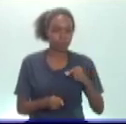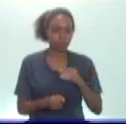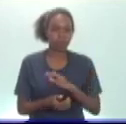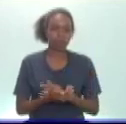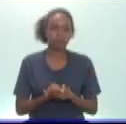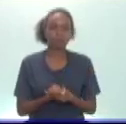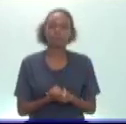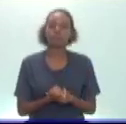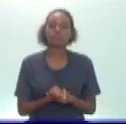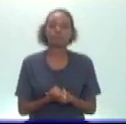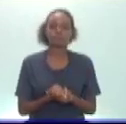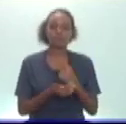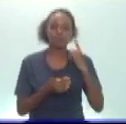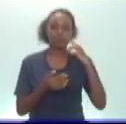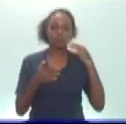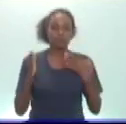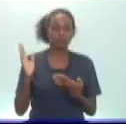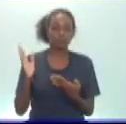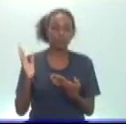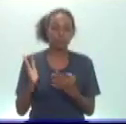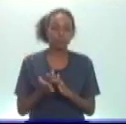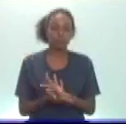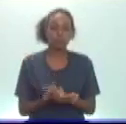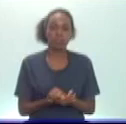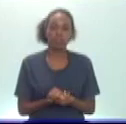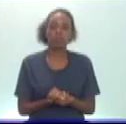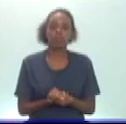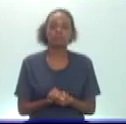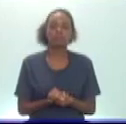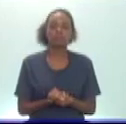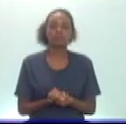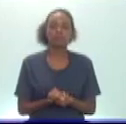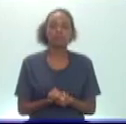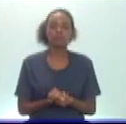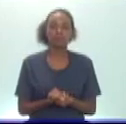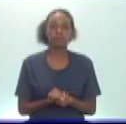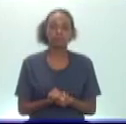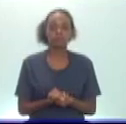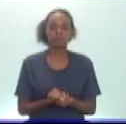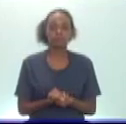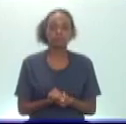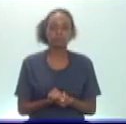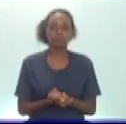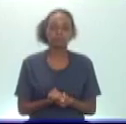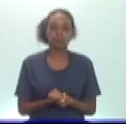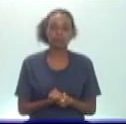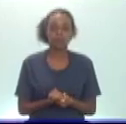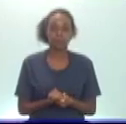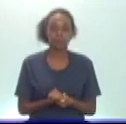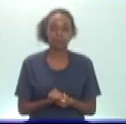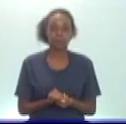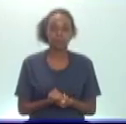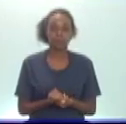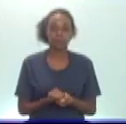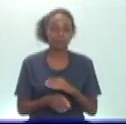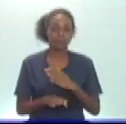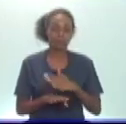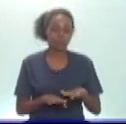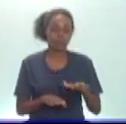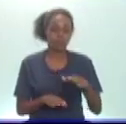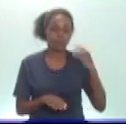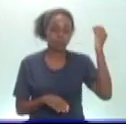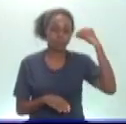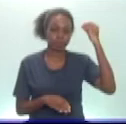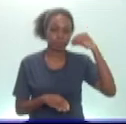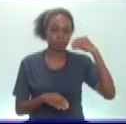7, 4 más 1 es 5, 3 más 0 es 3. Ya sabemos la cantidad